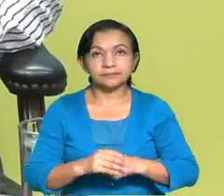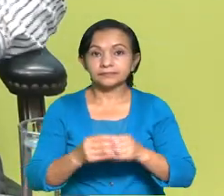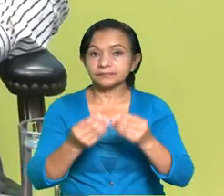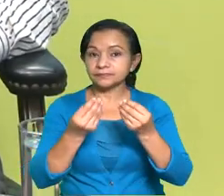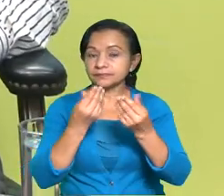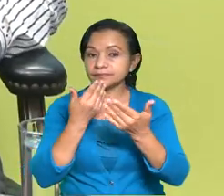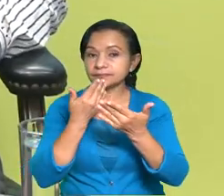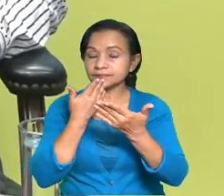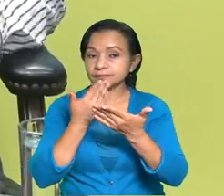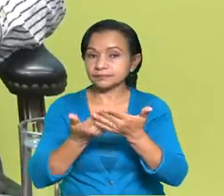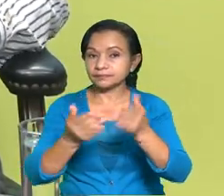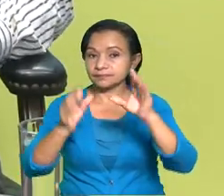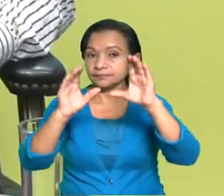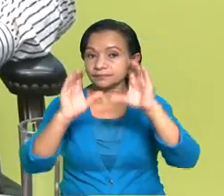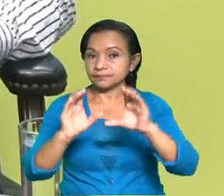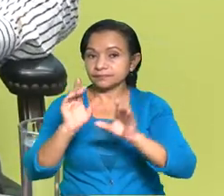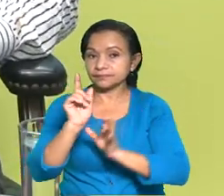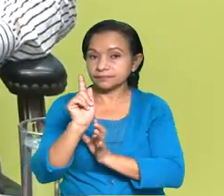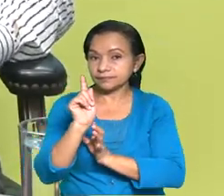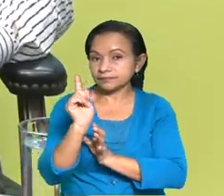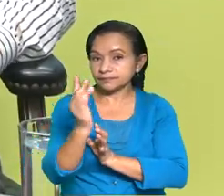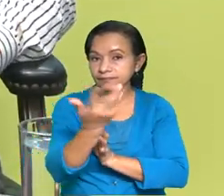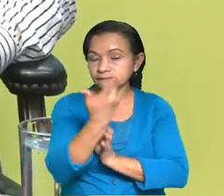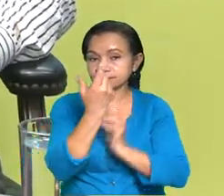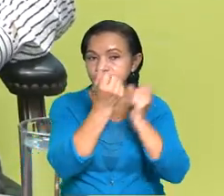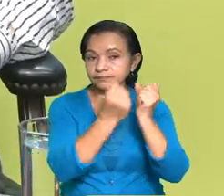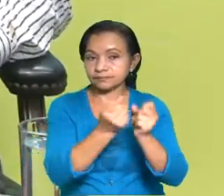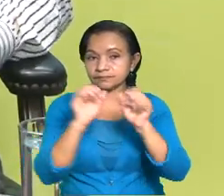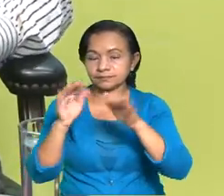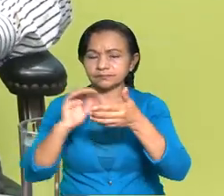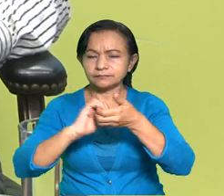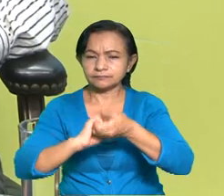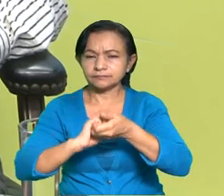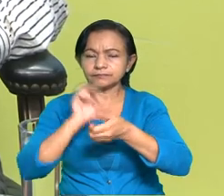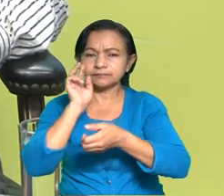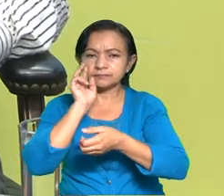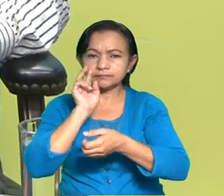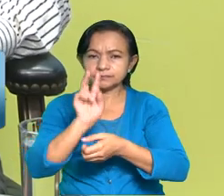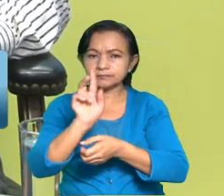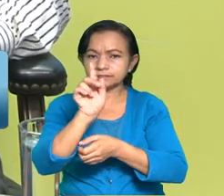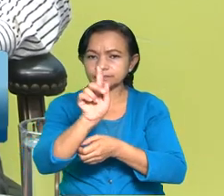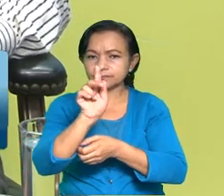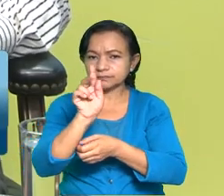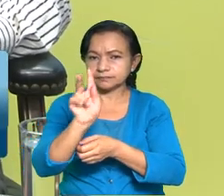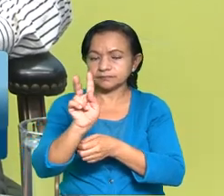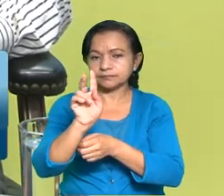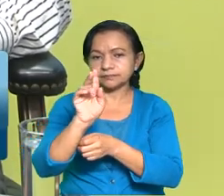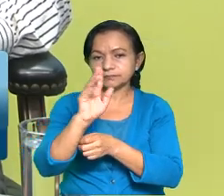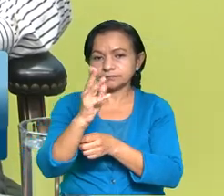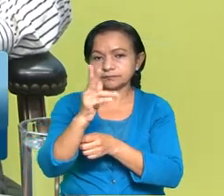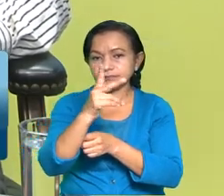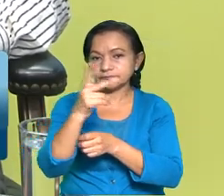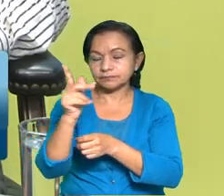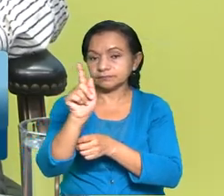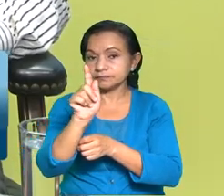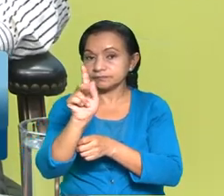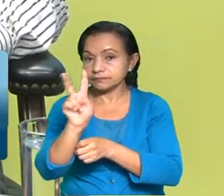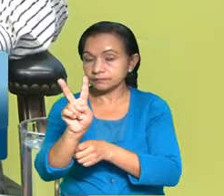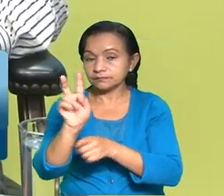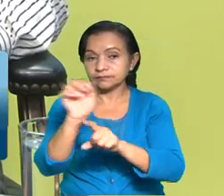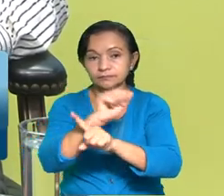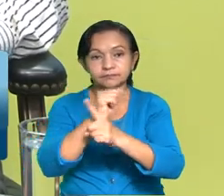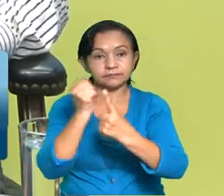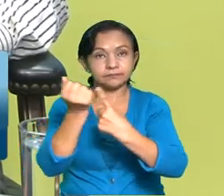Muy buenas tardes, tengan todos y todas, amigos y amigas que nos sintonizan a esta hora a través de la señal del canal 98, el